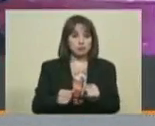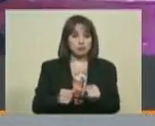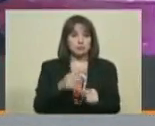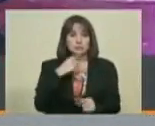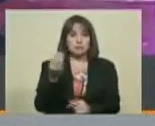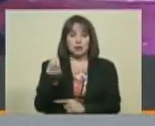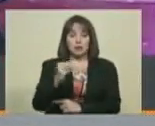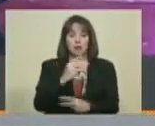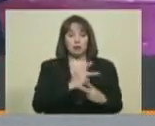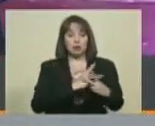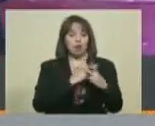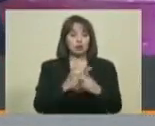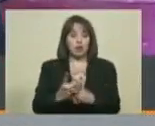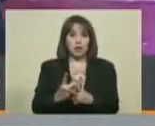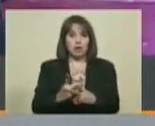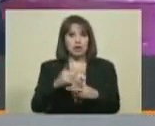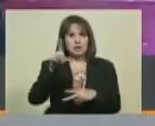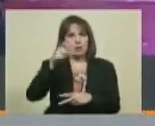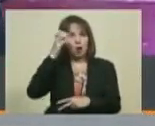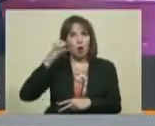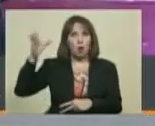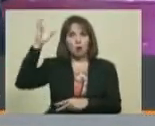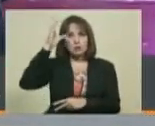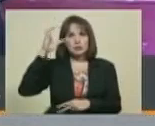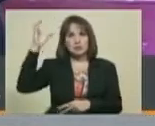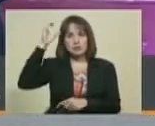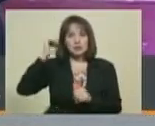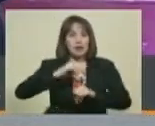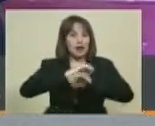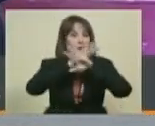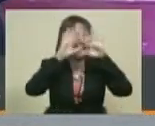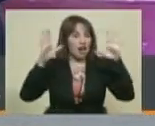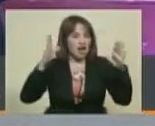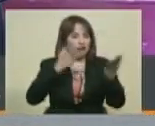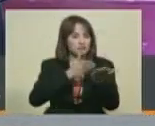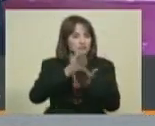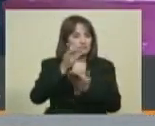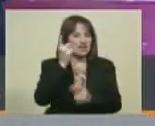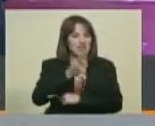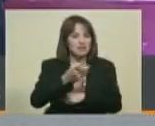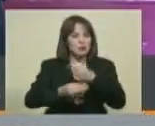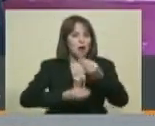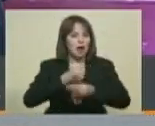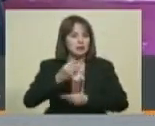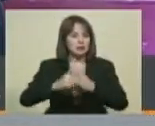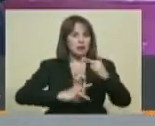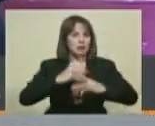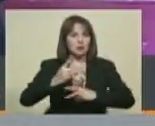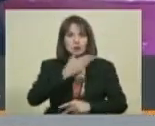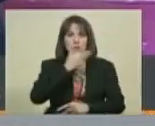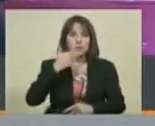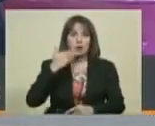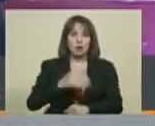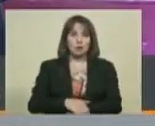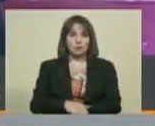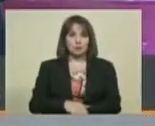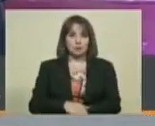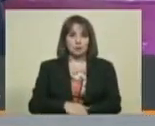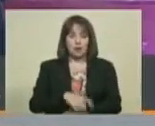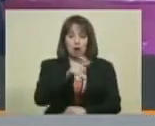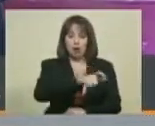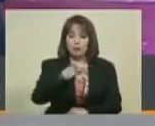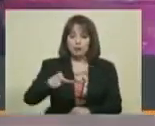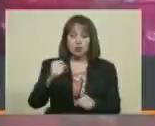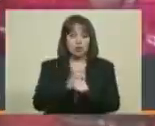solamente la voluntad, sino la conciencia clara hacia dónde vamos y qué tenemos que hacer para producir. Son los obreros los